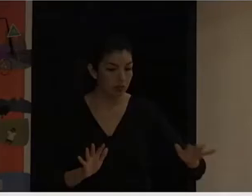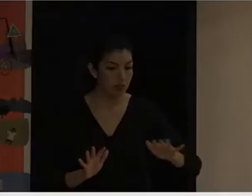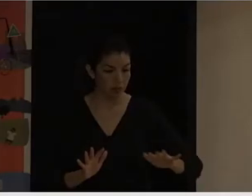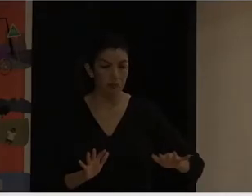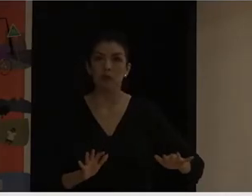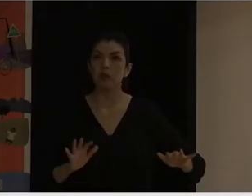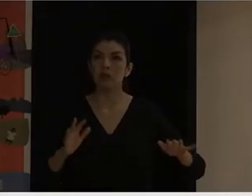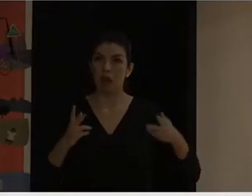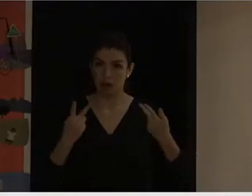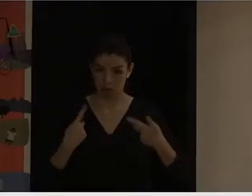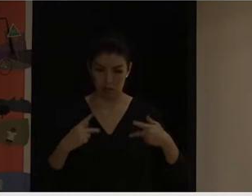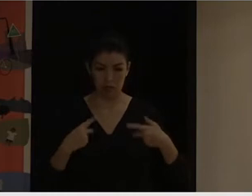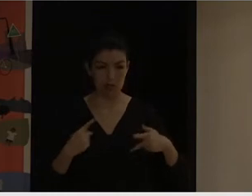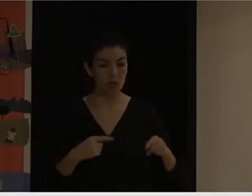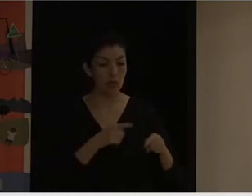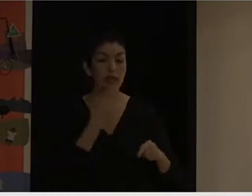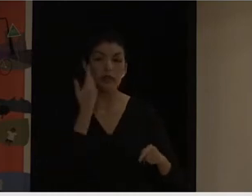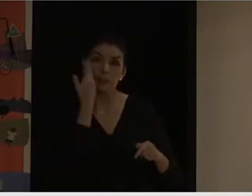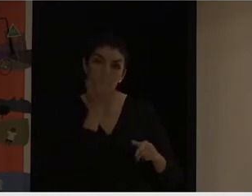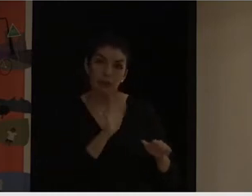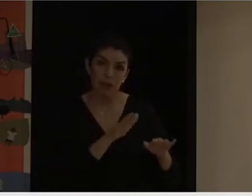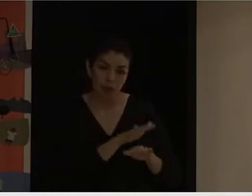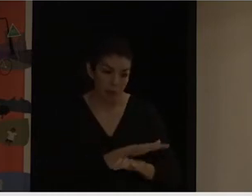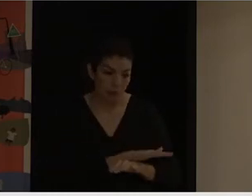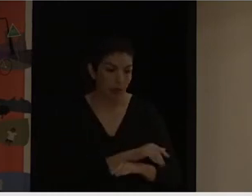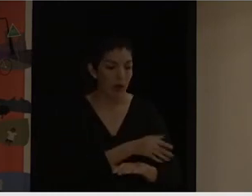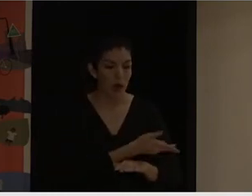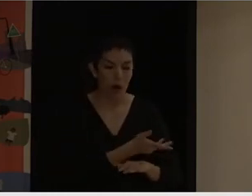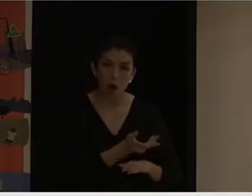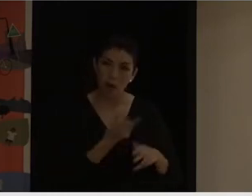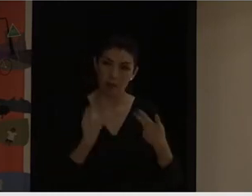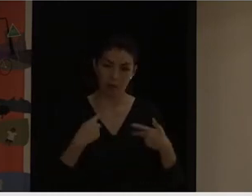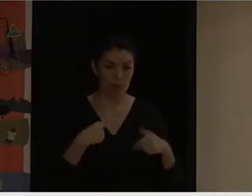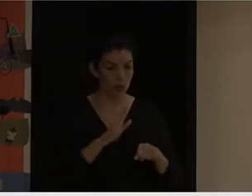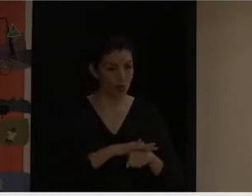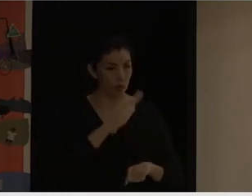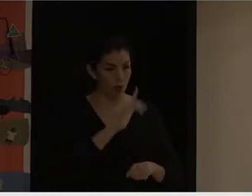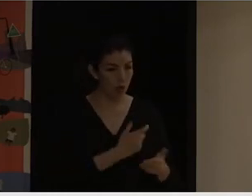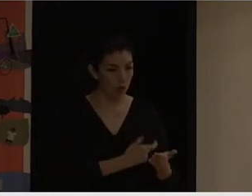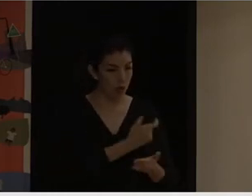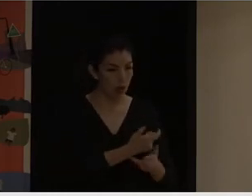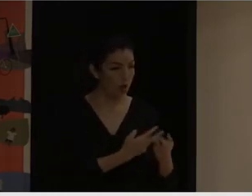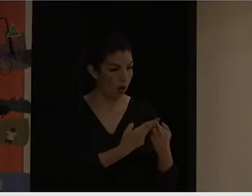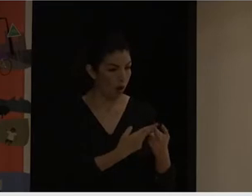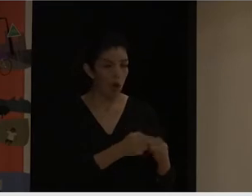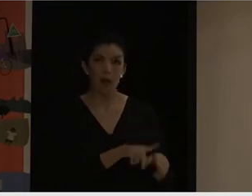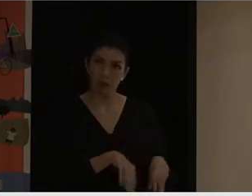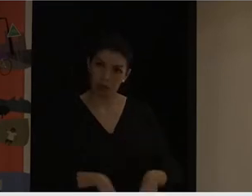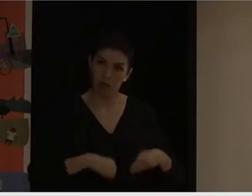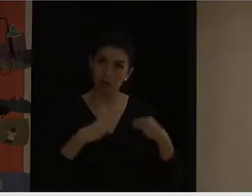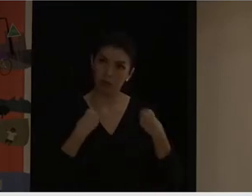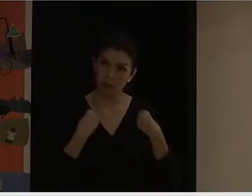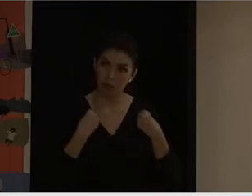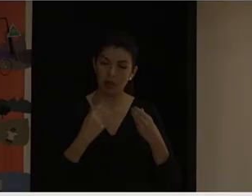capitales. Una definición que a mí en lo particular me gusta mucho es la de este grupo de investigadores, de investigadoras que se